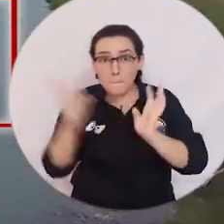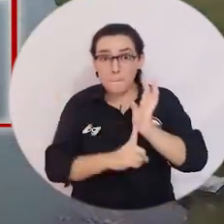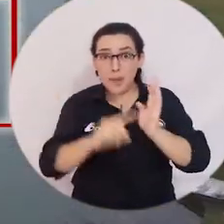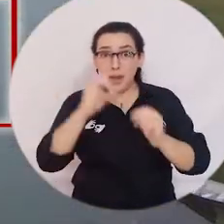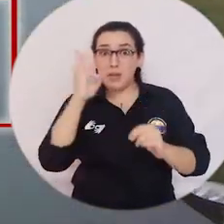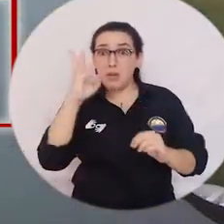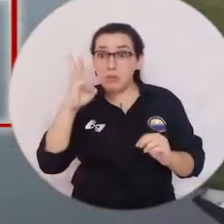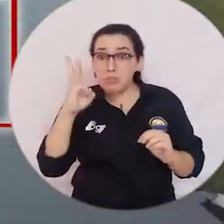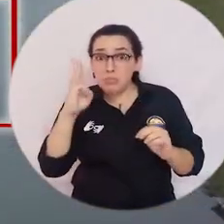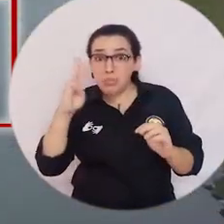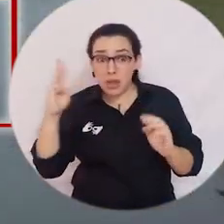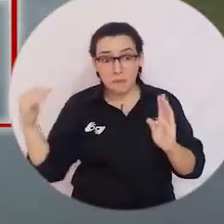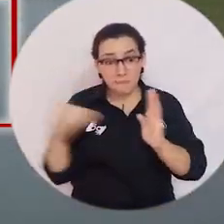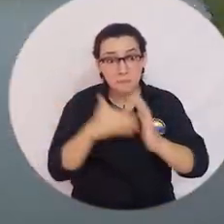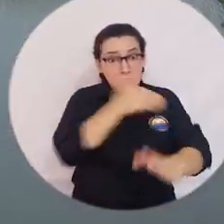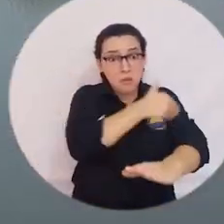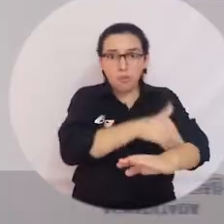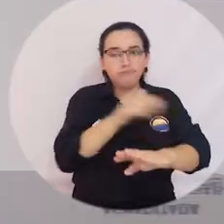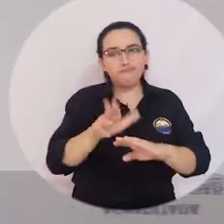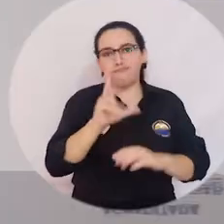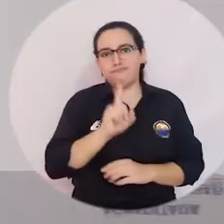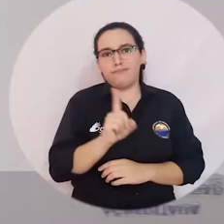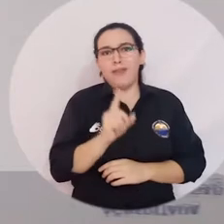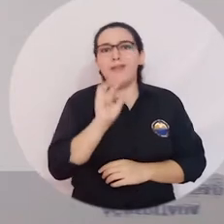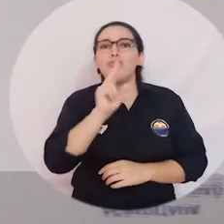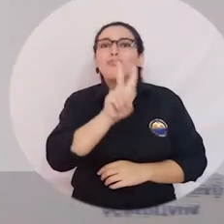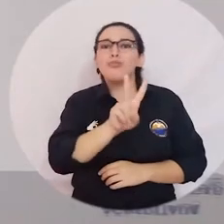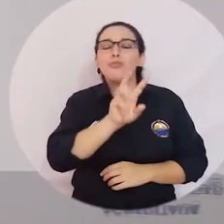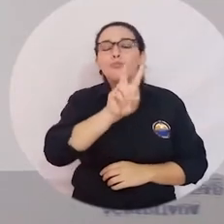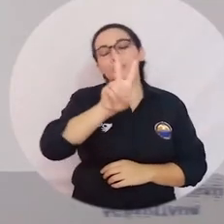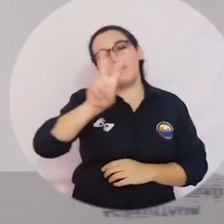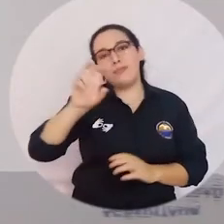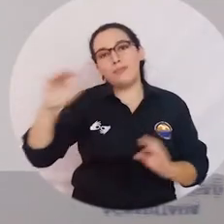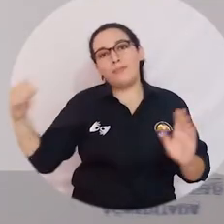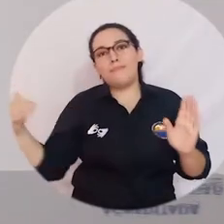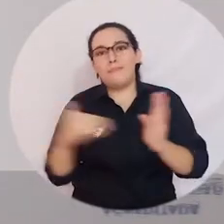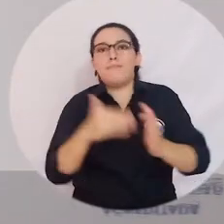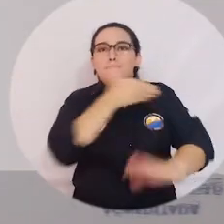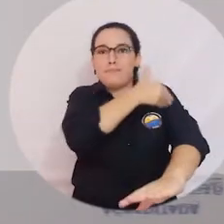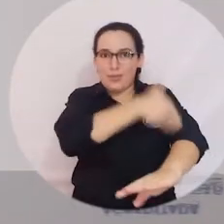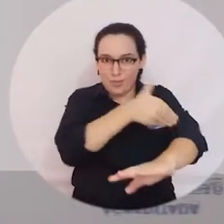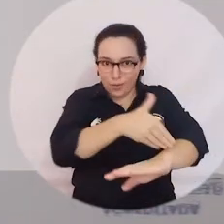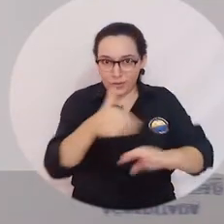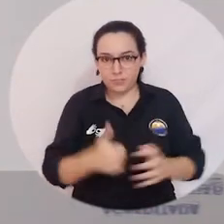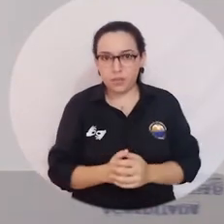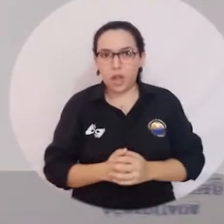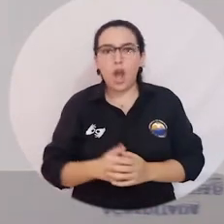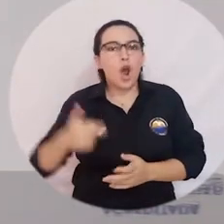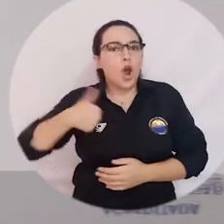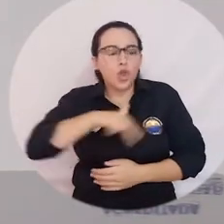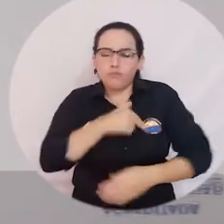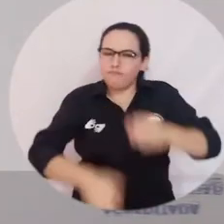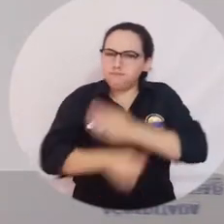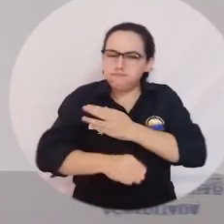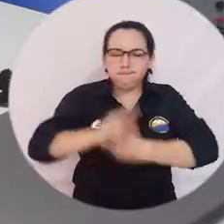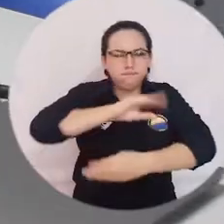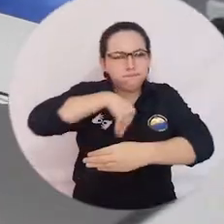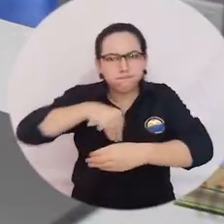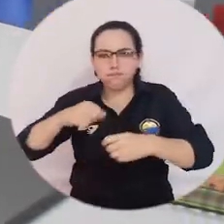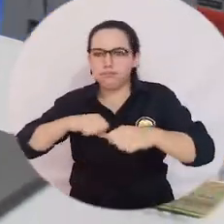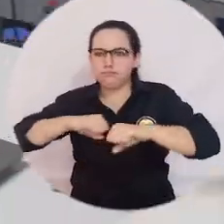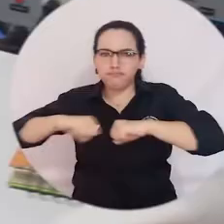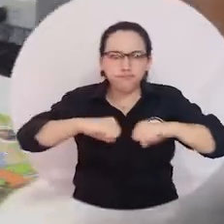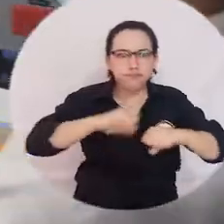ni siquiera los 3 mil completos, sino solo 2 mil 700. Sin embargo, a pesar de eso, hemos logrado seguir inaugurando espacios, abriendo